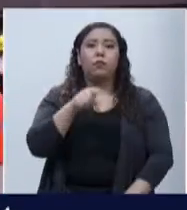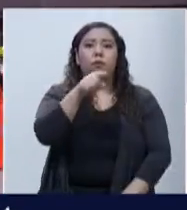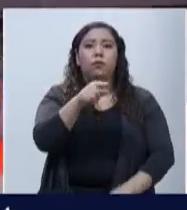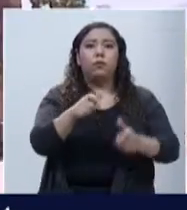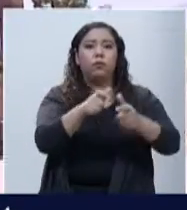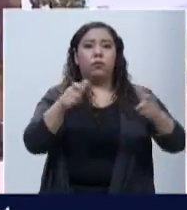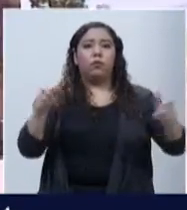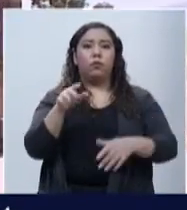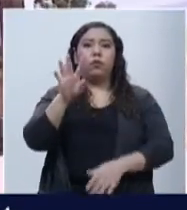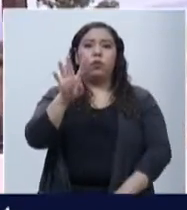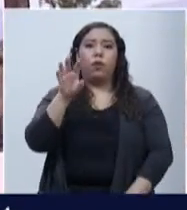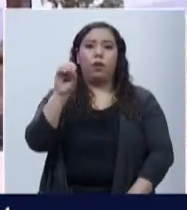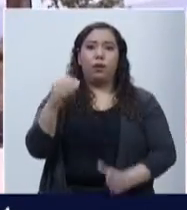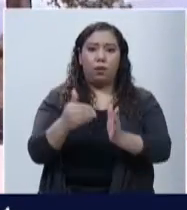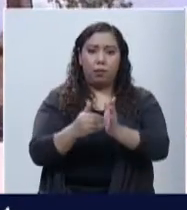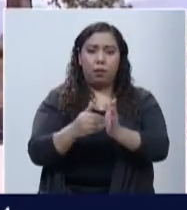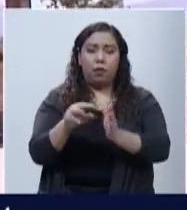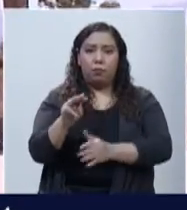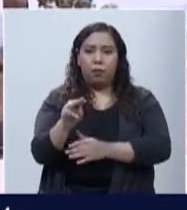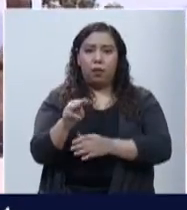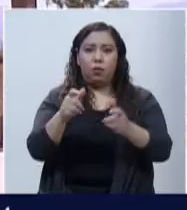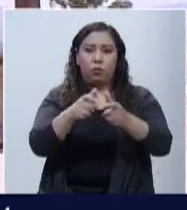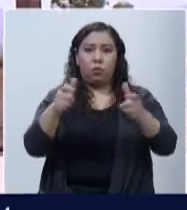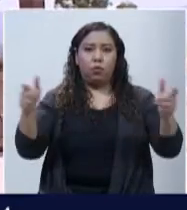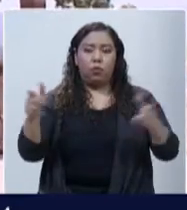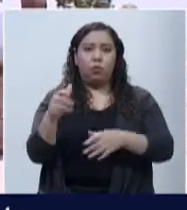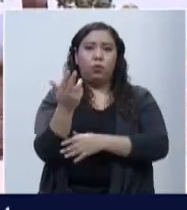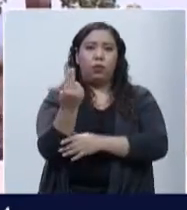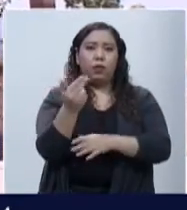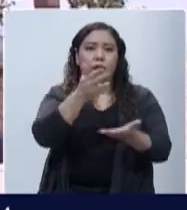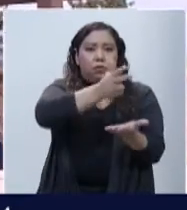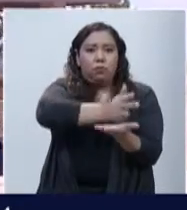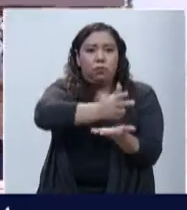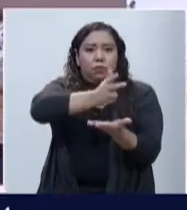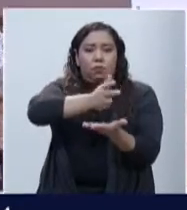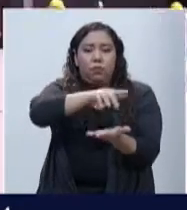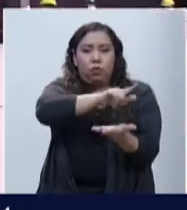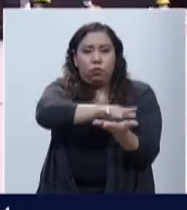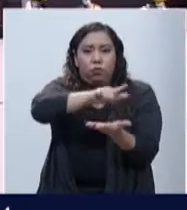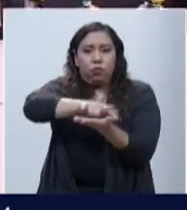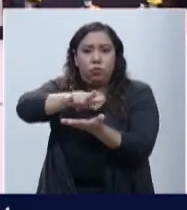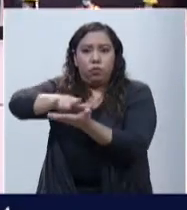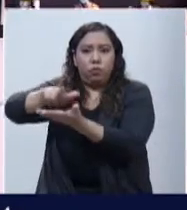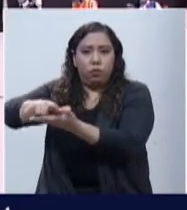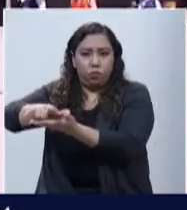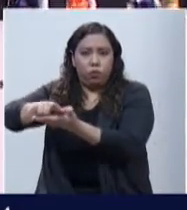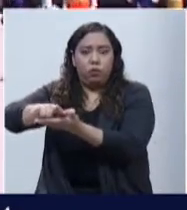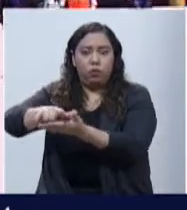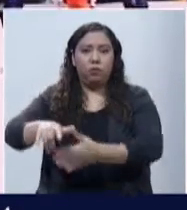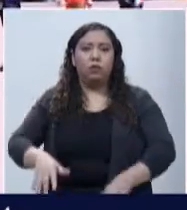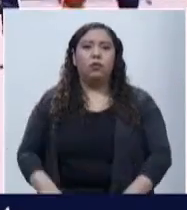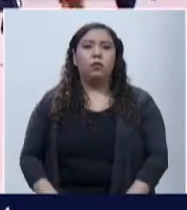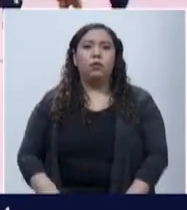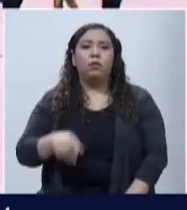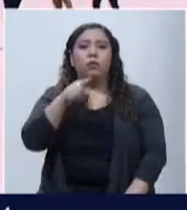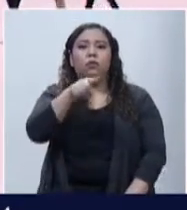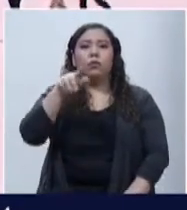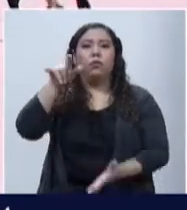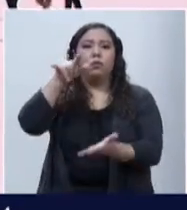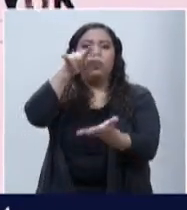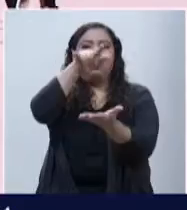7 mangas de abordaje y des abordaje 13 aeronaves simultáneas podrán ser recibidas en la plataforma